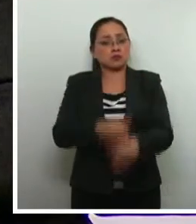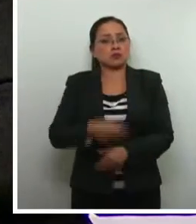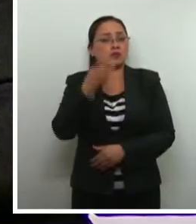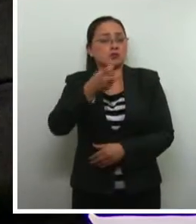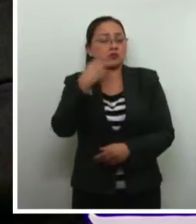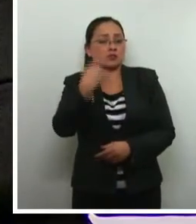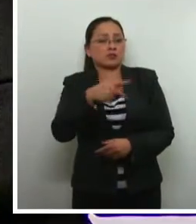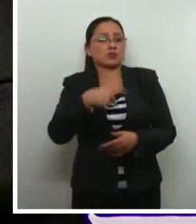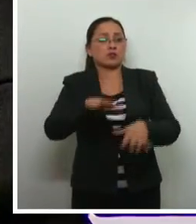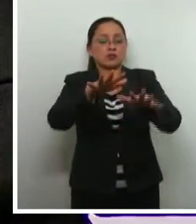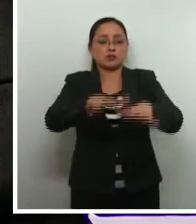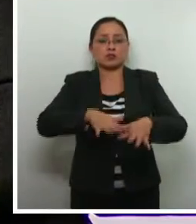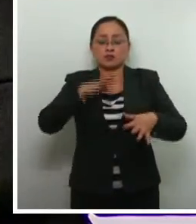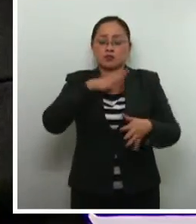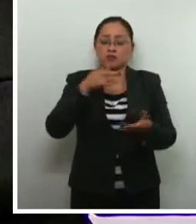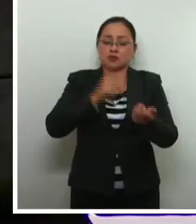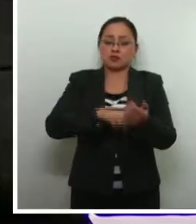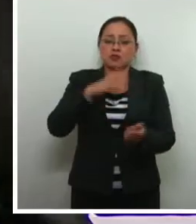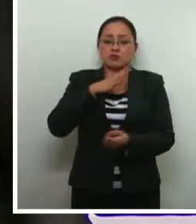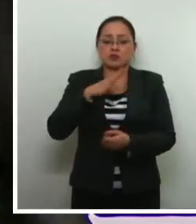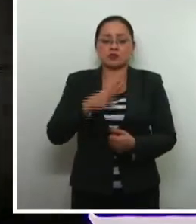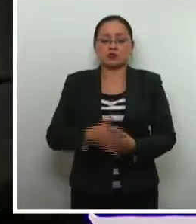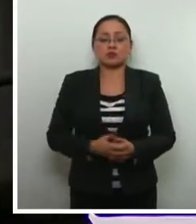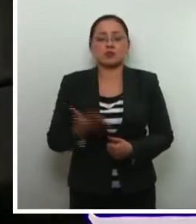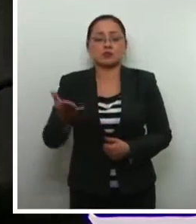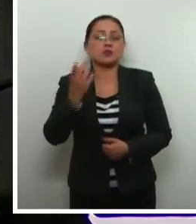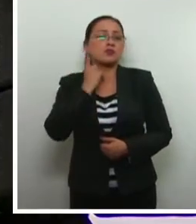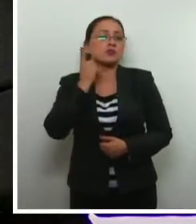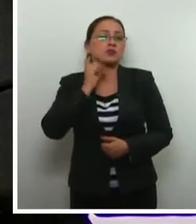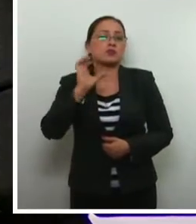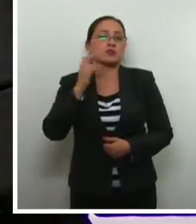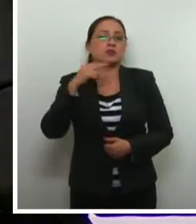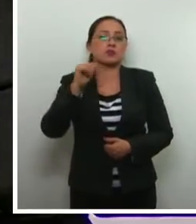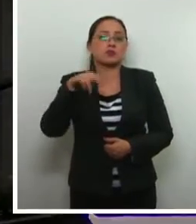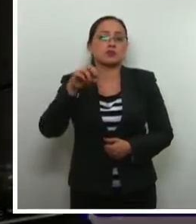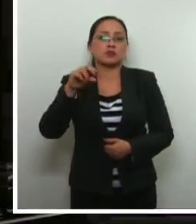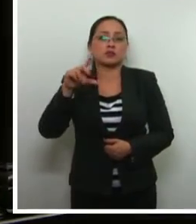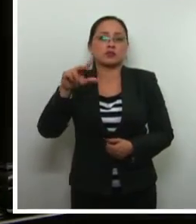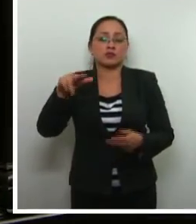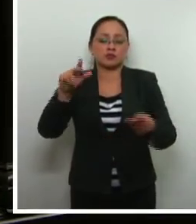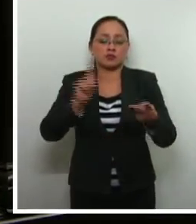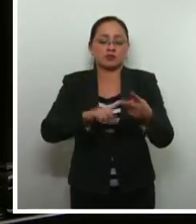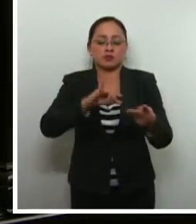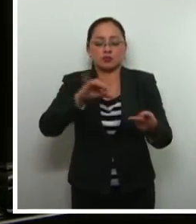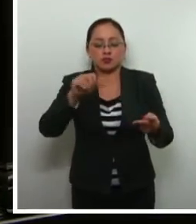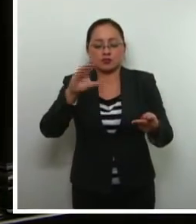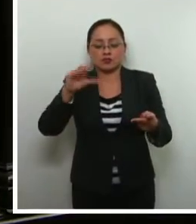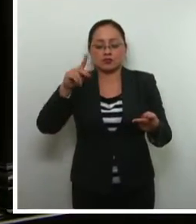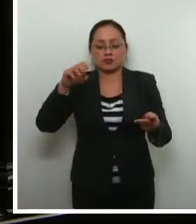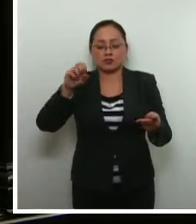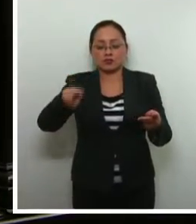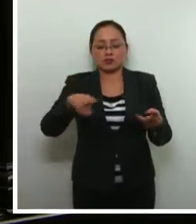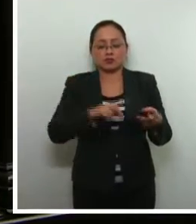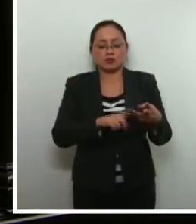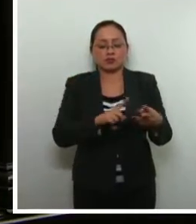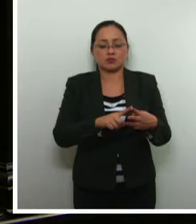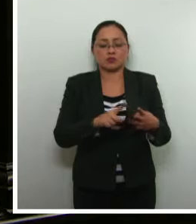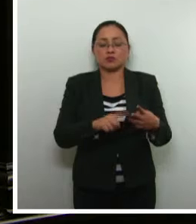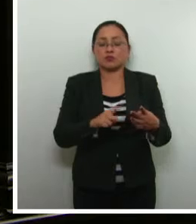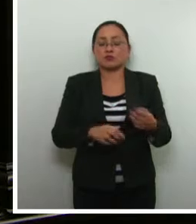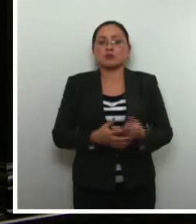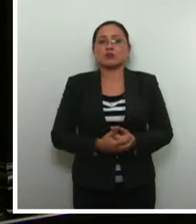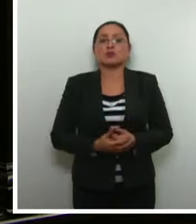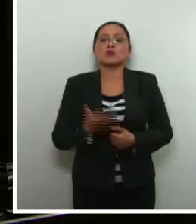esta asamblea ha dado. Diputado Chanona y luego diputado Jackson. 88.